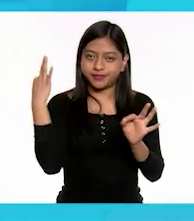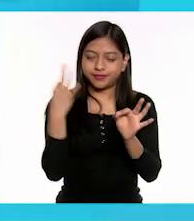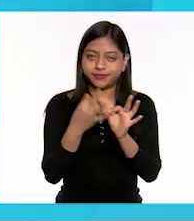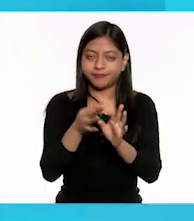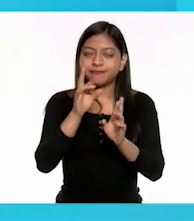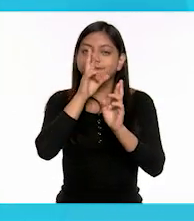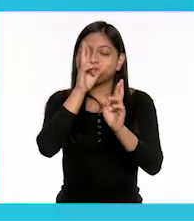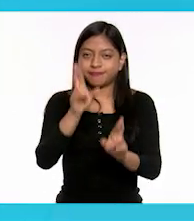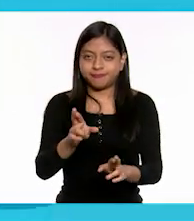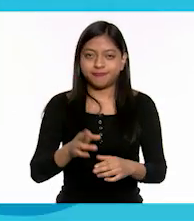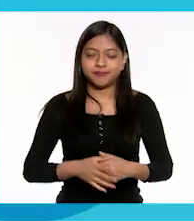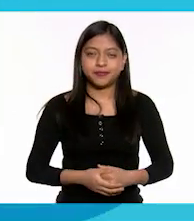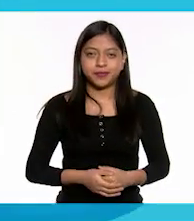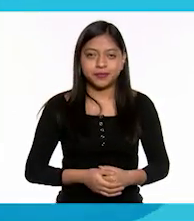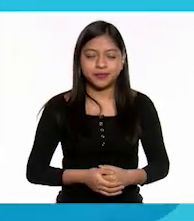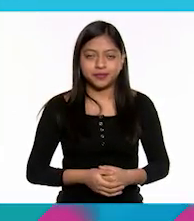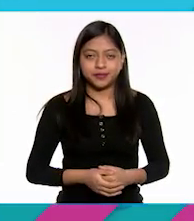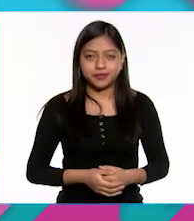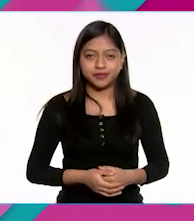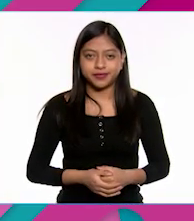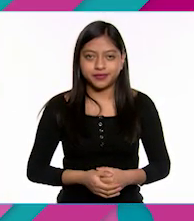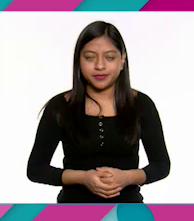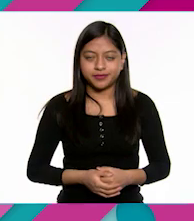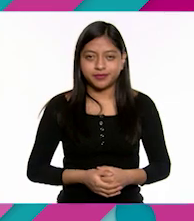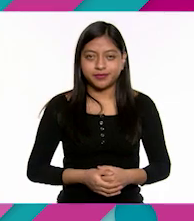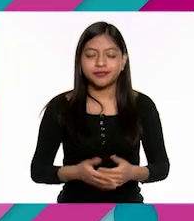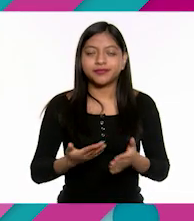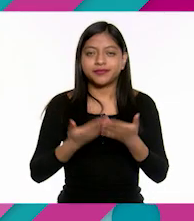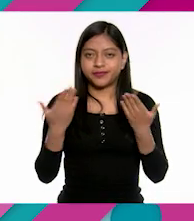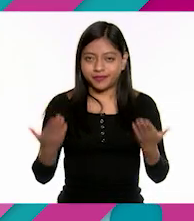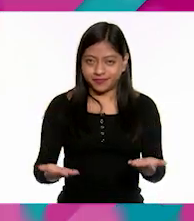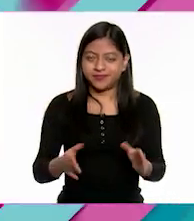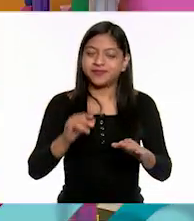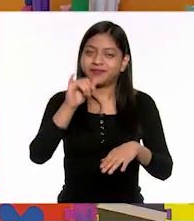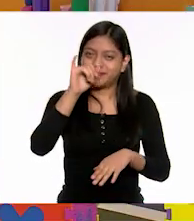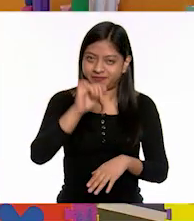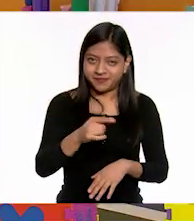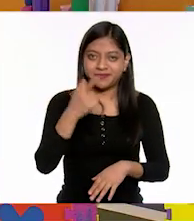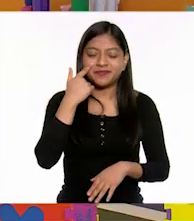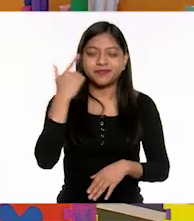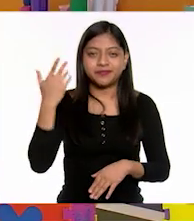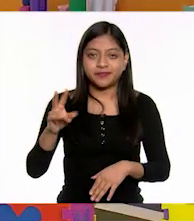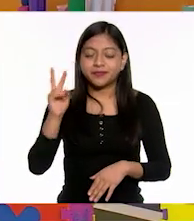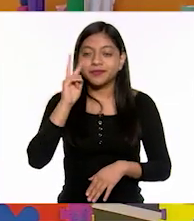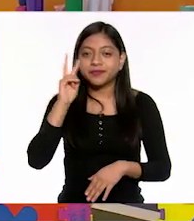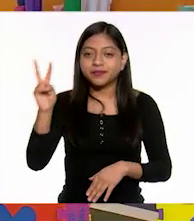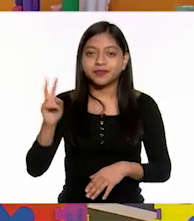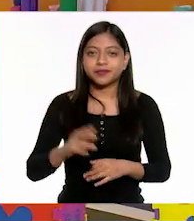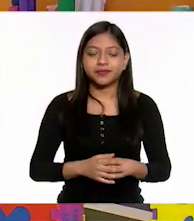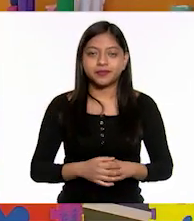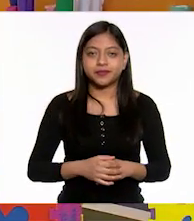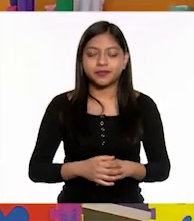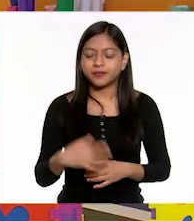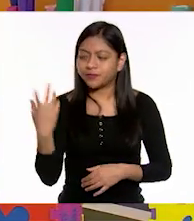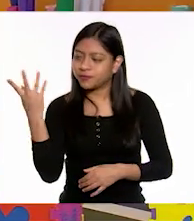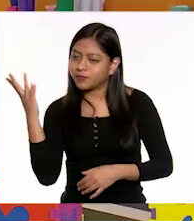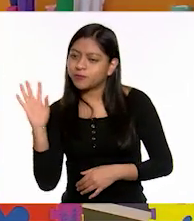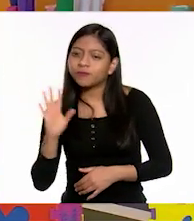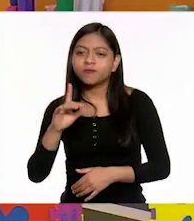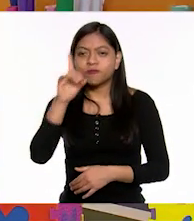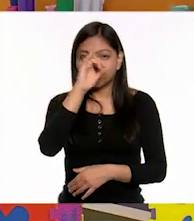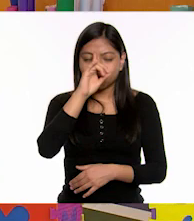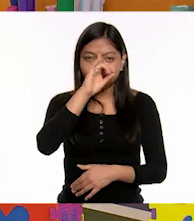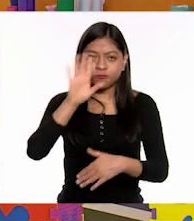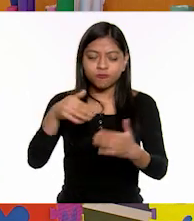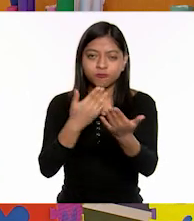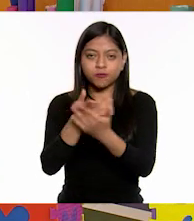respuestas muy bien ahora sí vamos a ver algunas sugerencias para poder